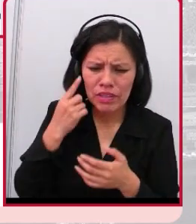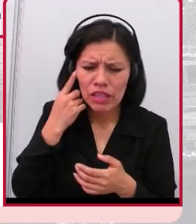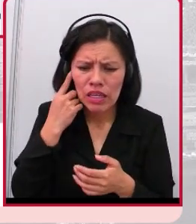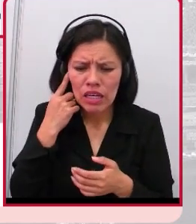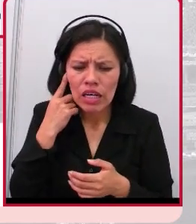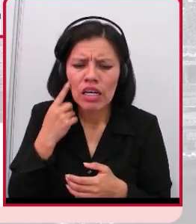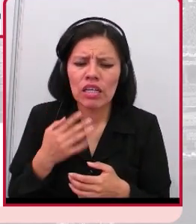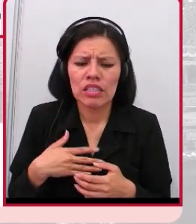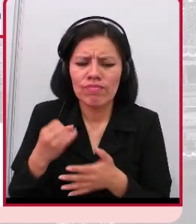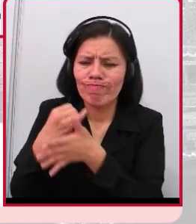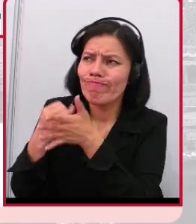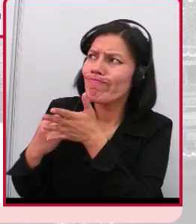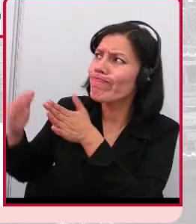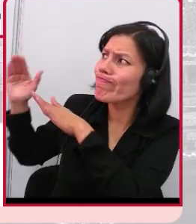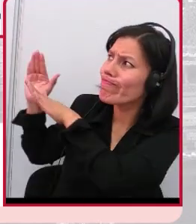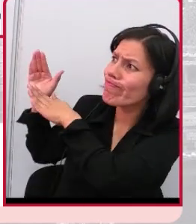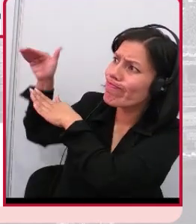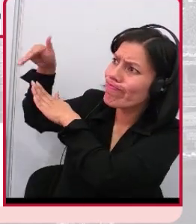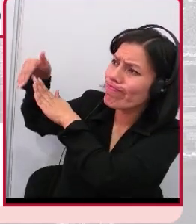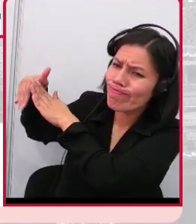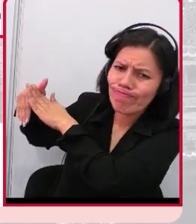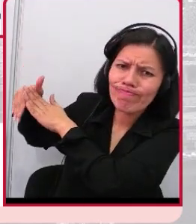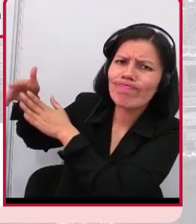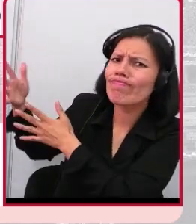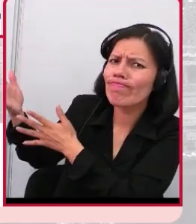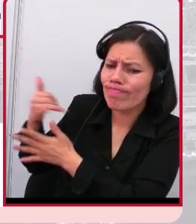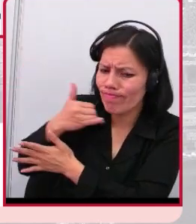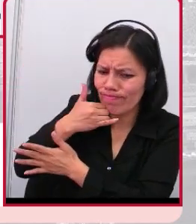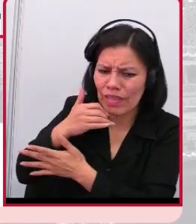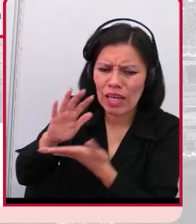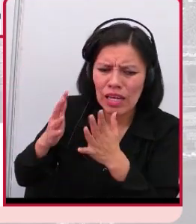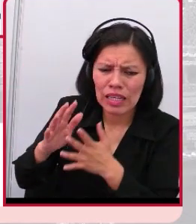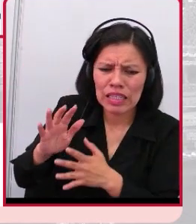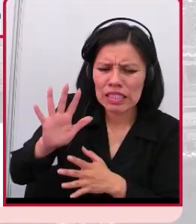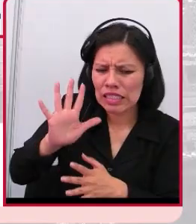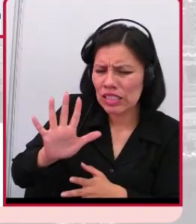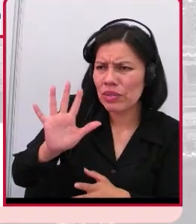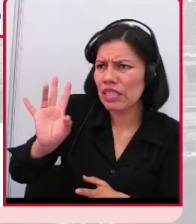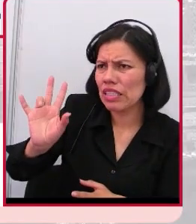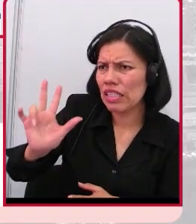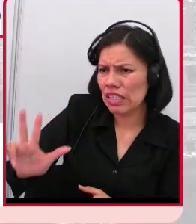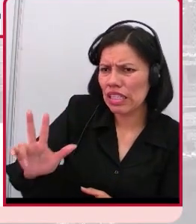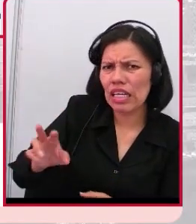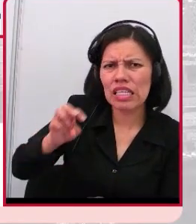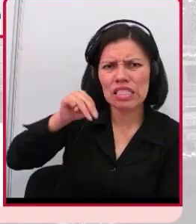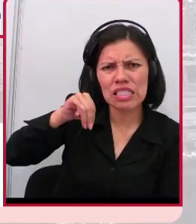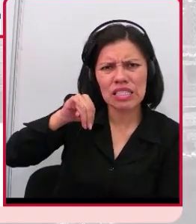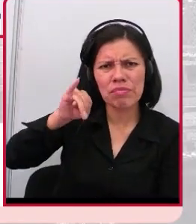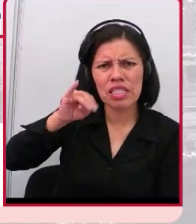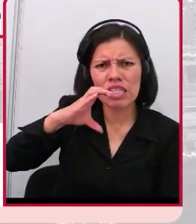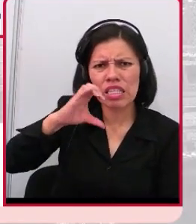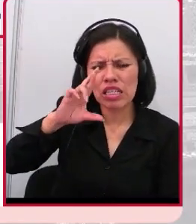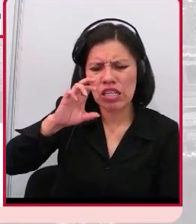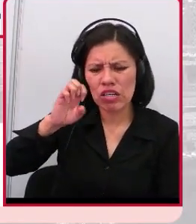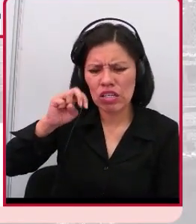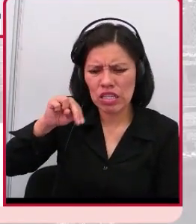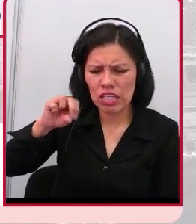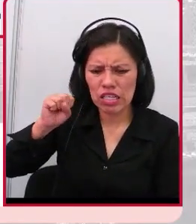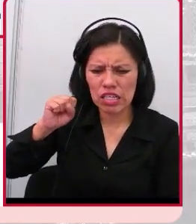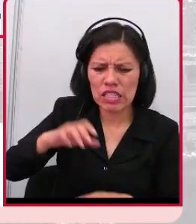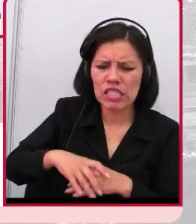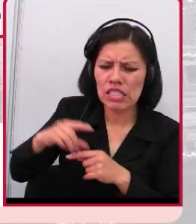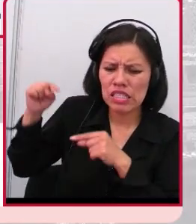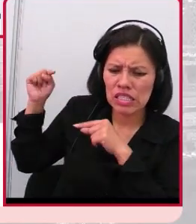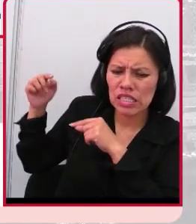tamaño valoradas, donde se observó que sobre 53 micrones empezaba a decaer la recuperación producto de esta recirculación